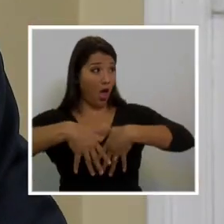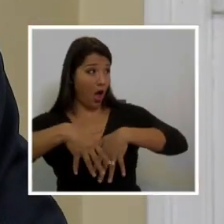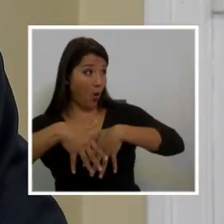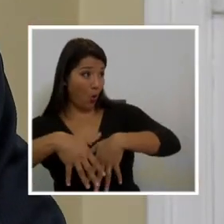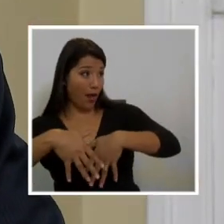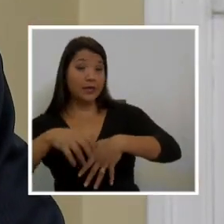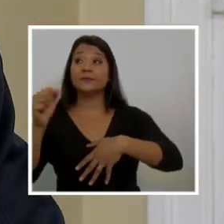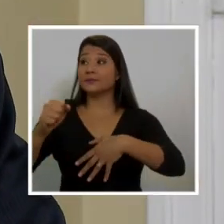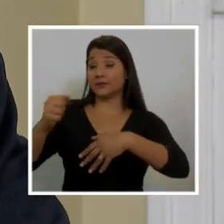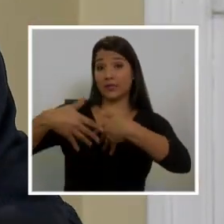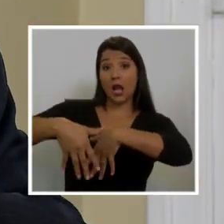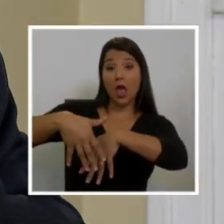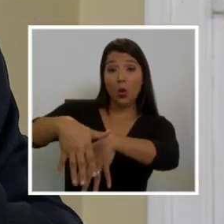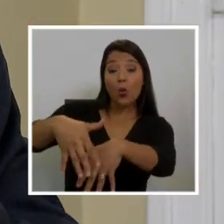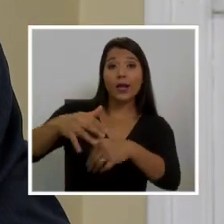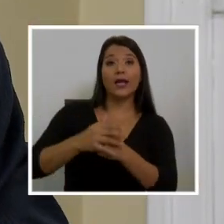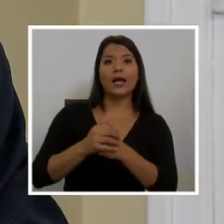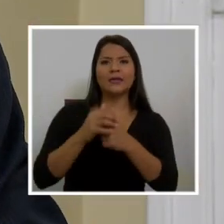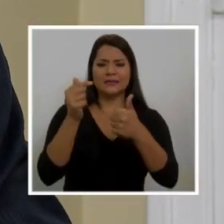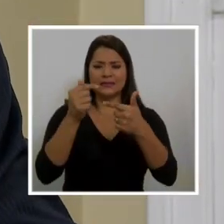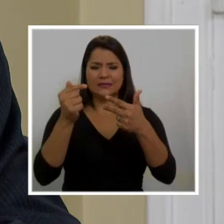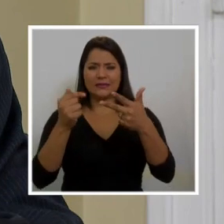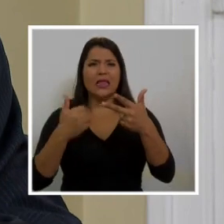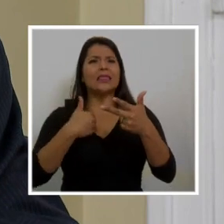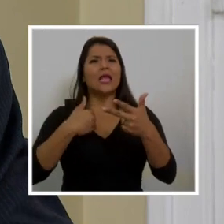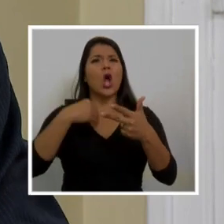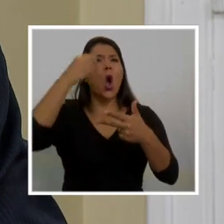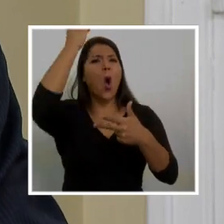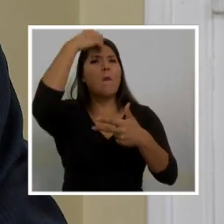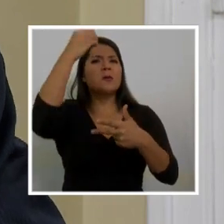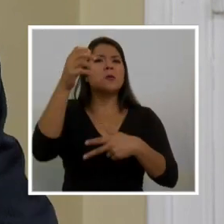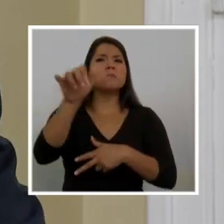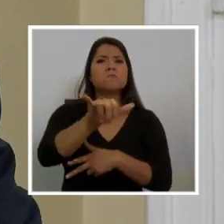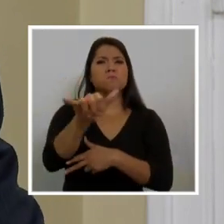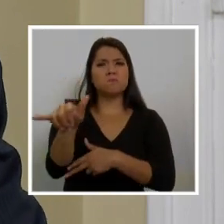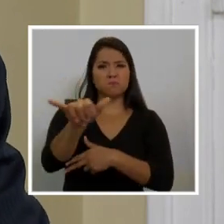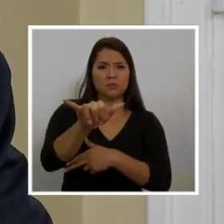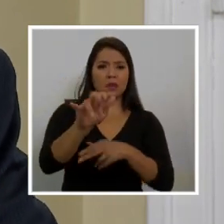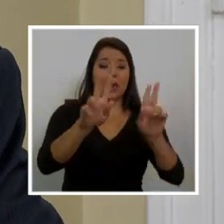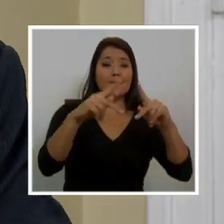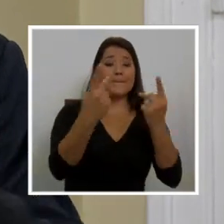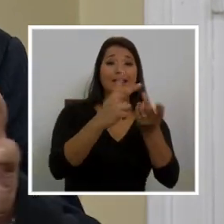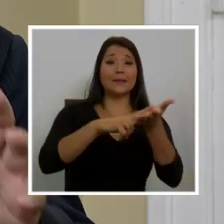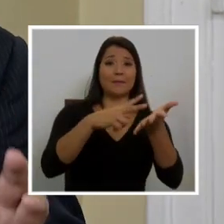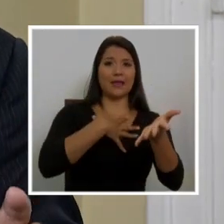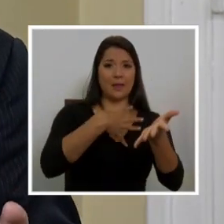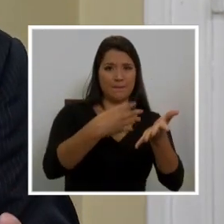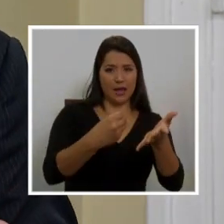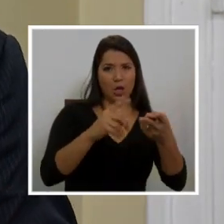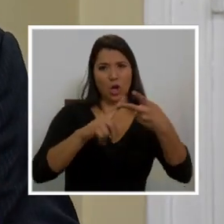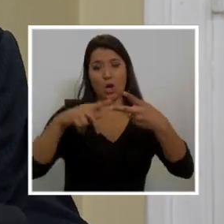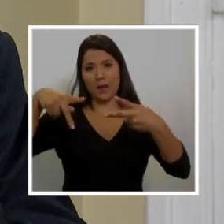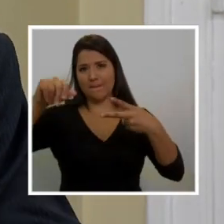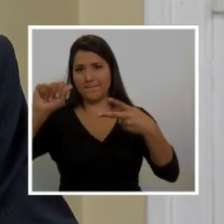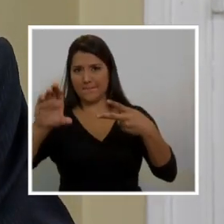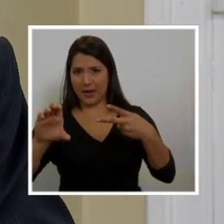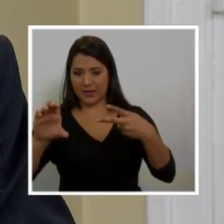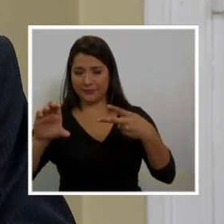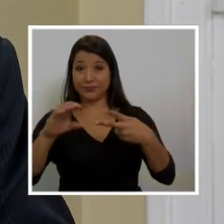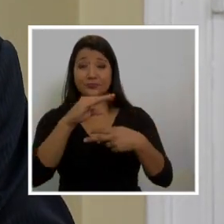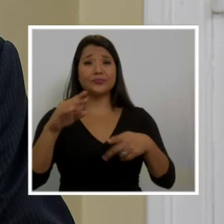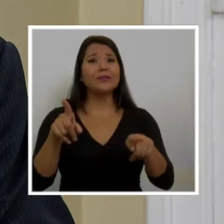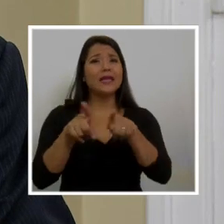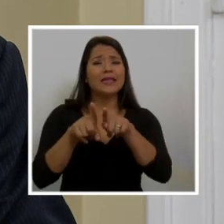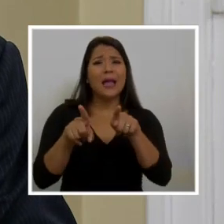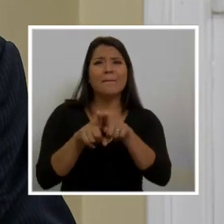la huelga, reforma a la huelga? hay una posición muy semejante entre el Partido de Liberación Nacional y el PAC. Y además